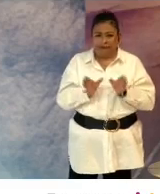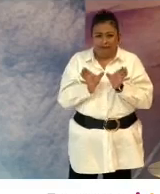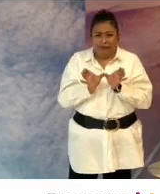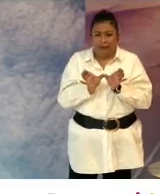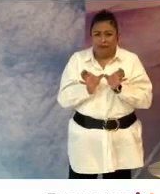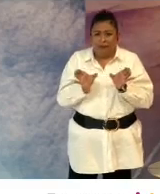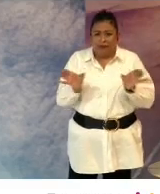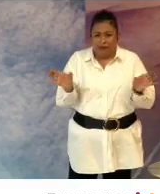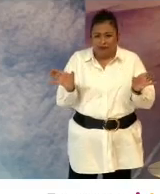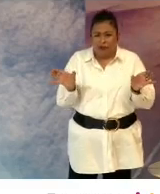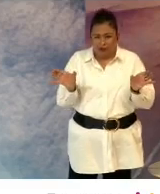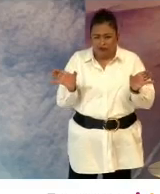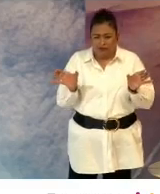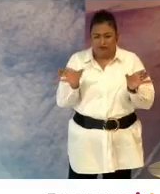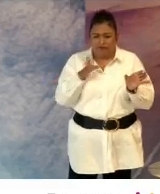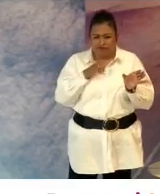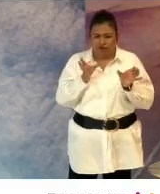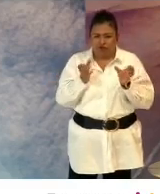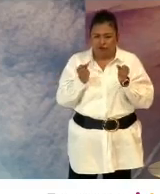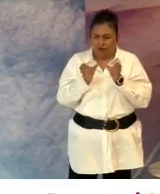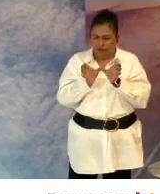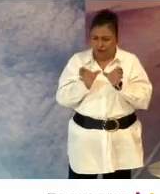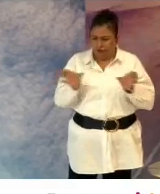polarización, depresión